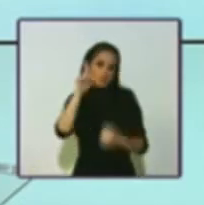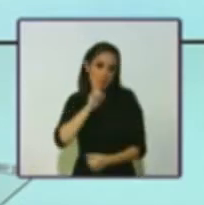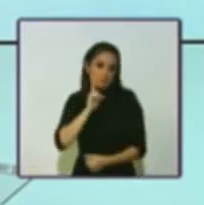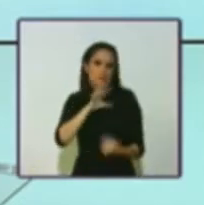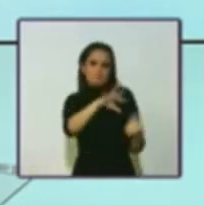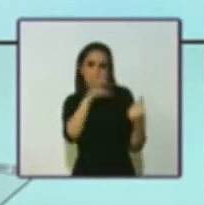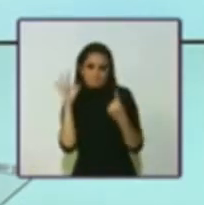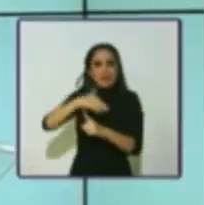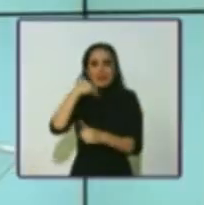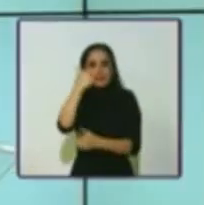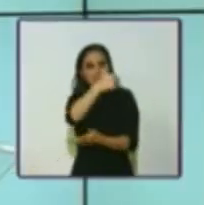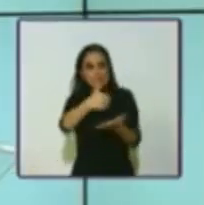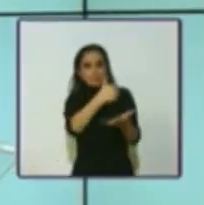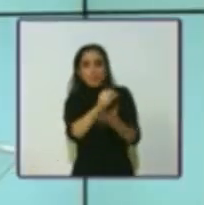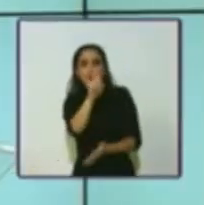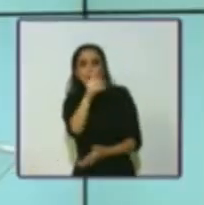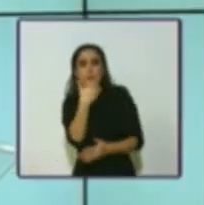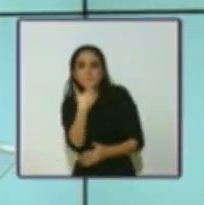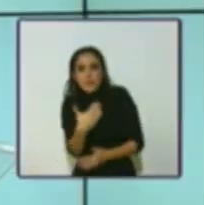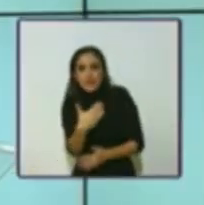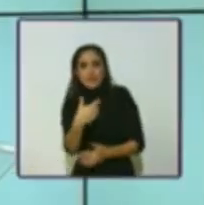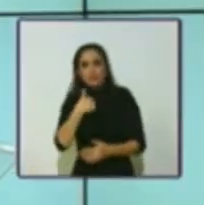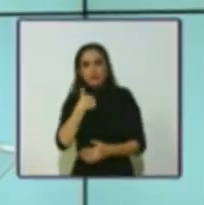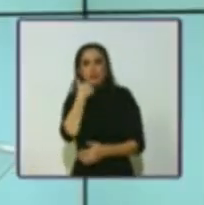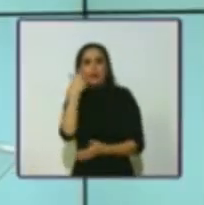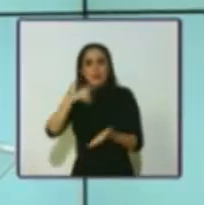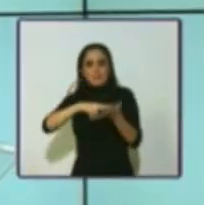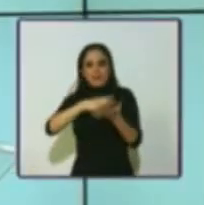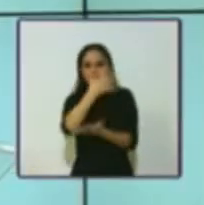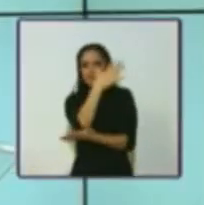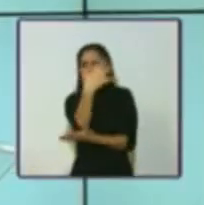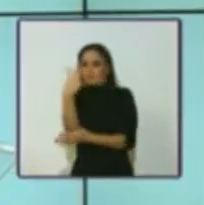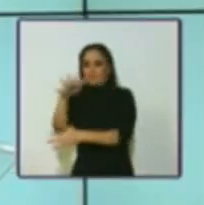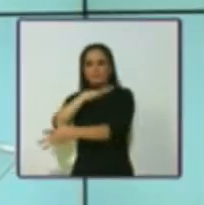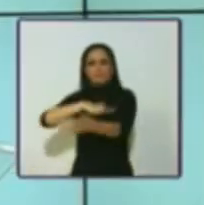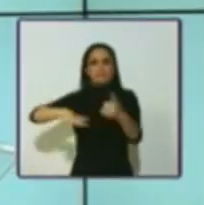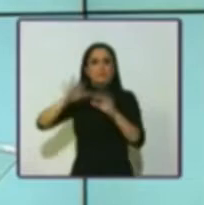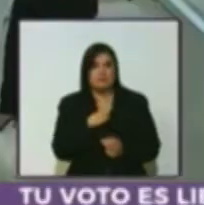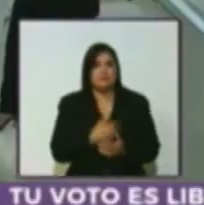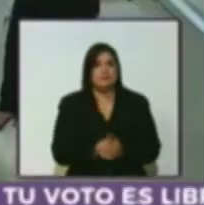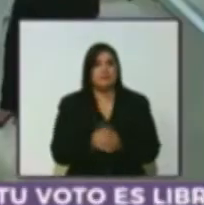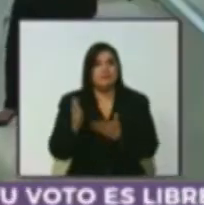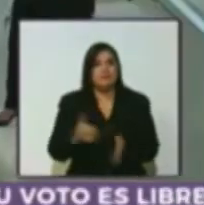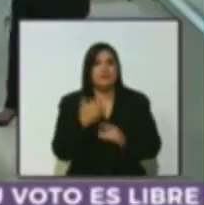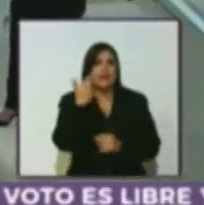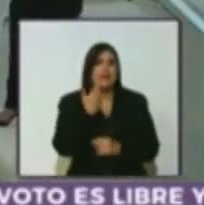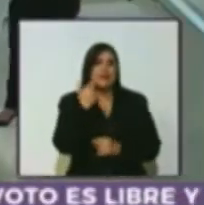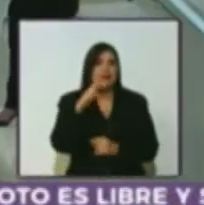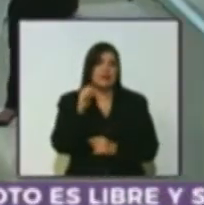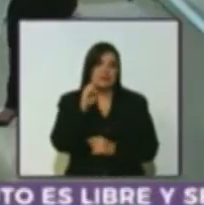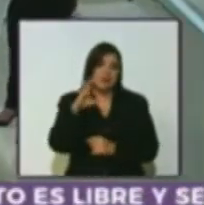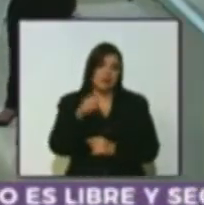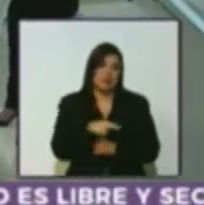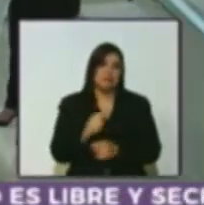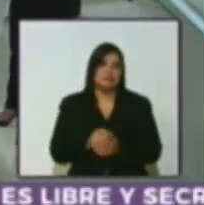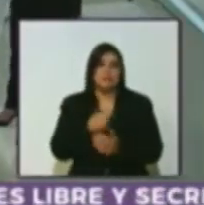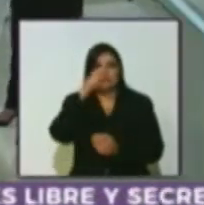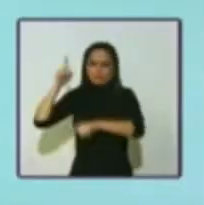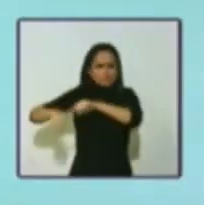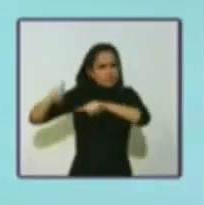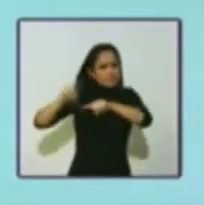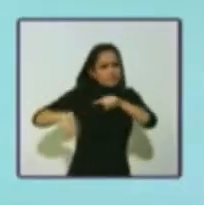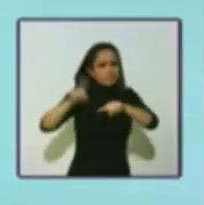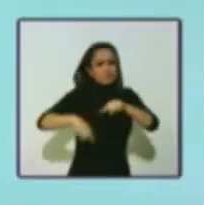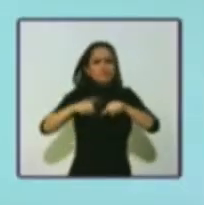A mí me pareció, por ejemplo, que Mikel Arreola, que ya había venido diciendo todos sus argumentos durante los